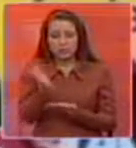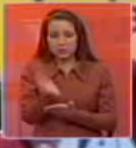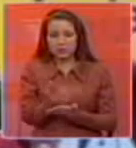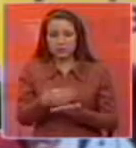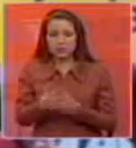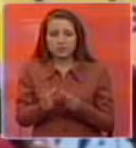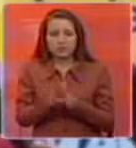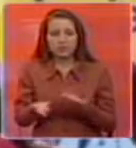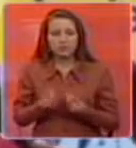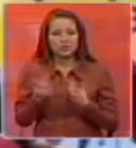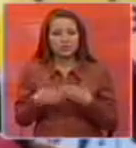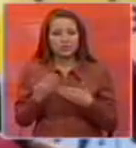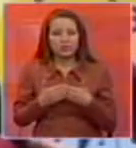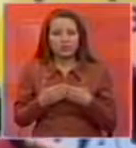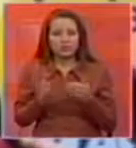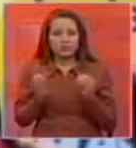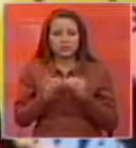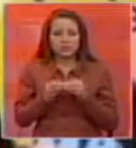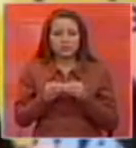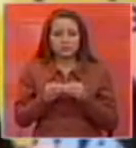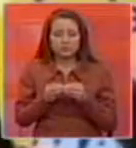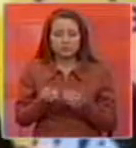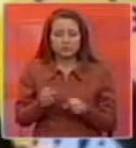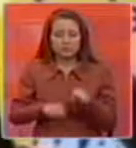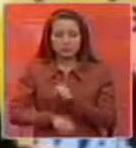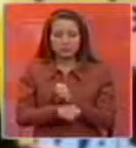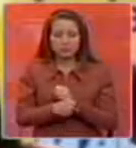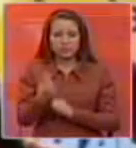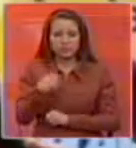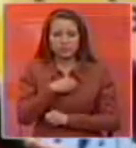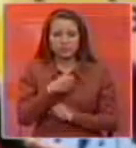con pie derecho el segundo semestre del año. Lo que vi es un equipo